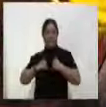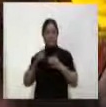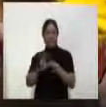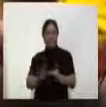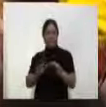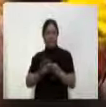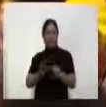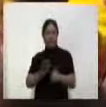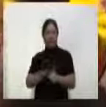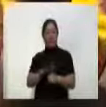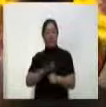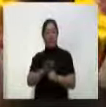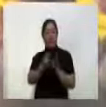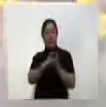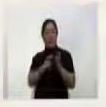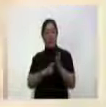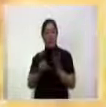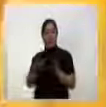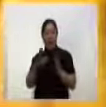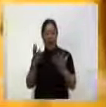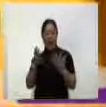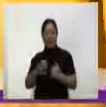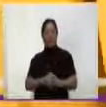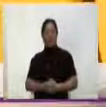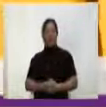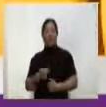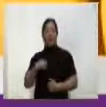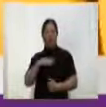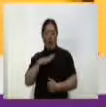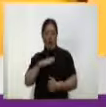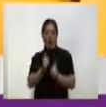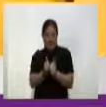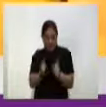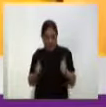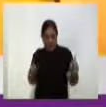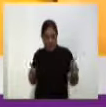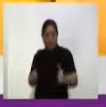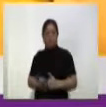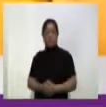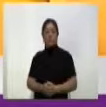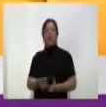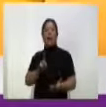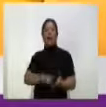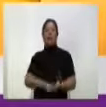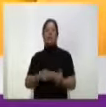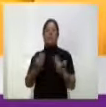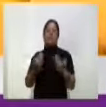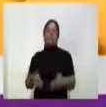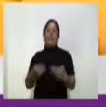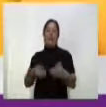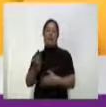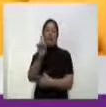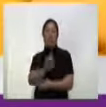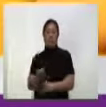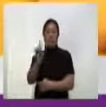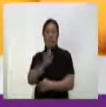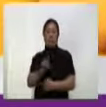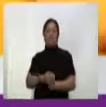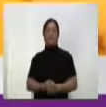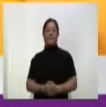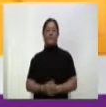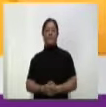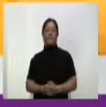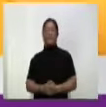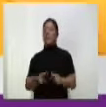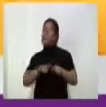las medidas de sanidad que aplica. Tenemos la sana distancia en nuestro tianguis dominical. Seguimos con las medidas